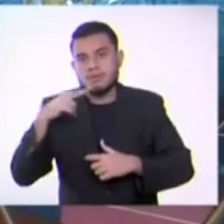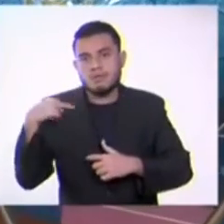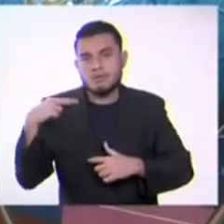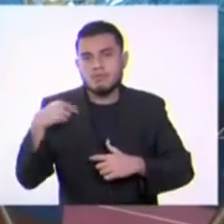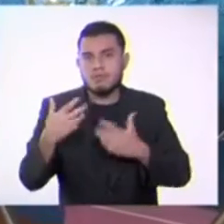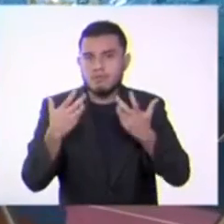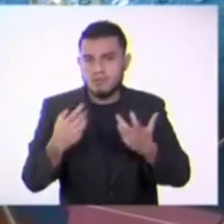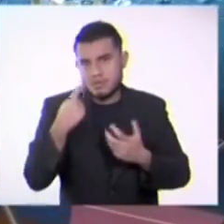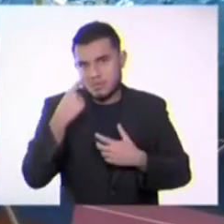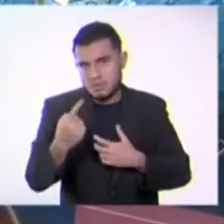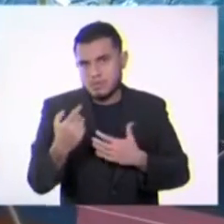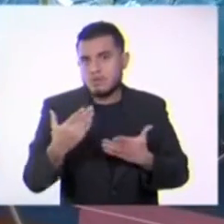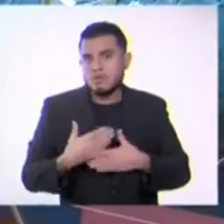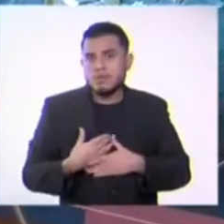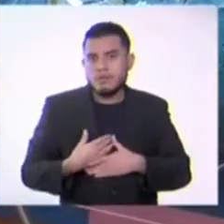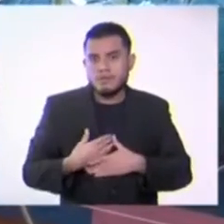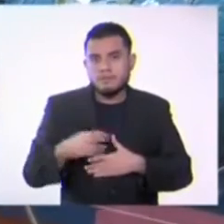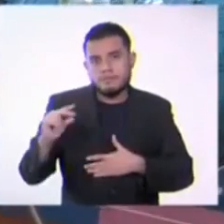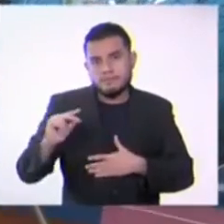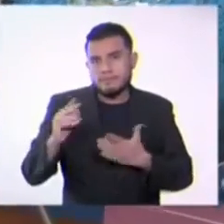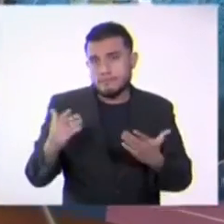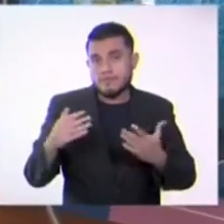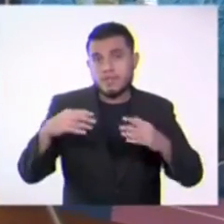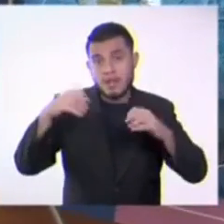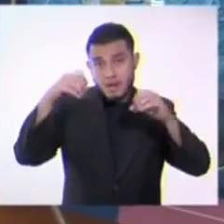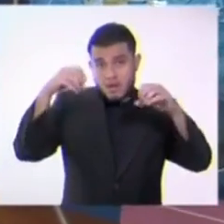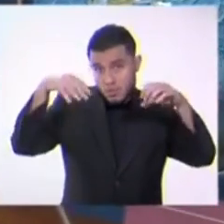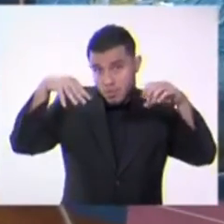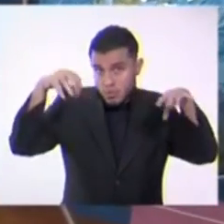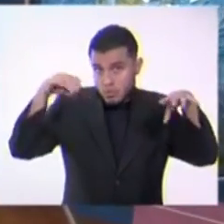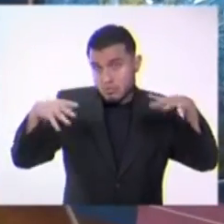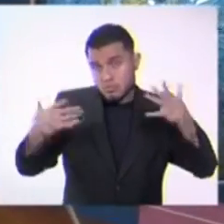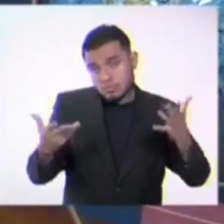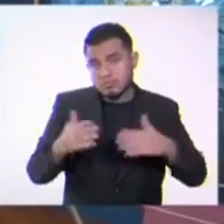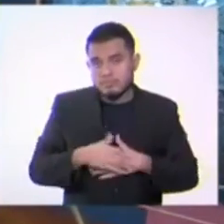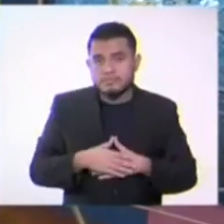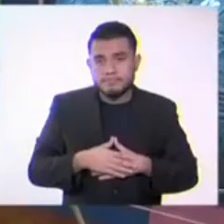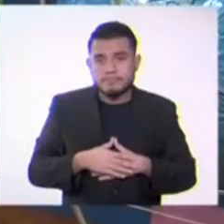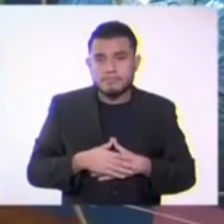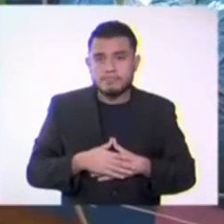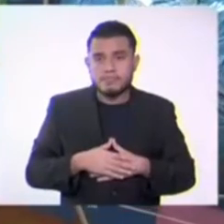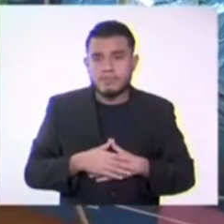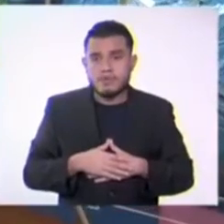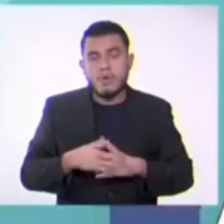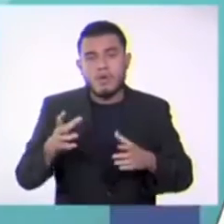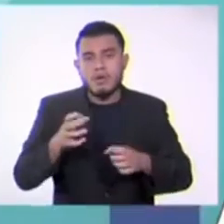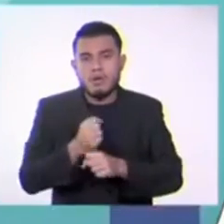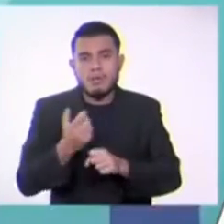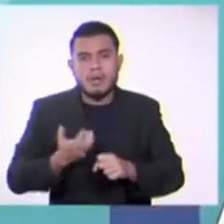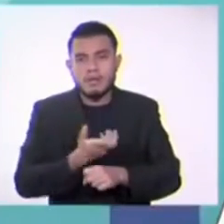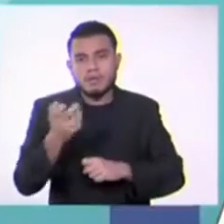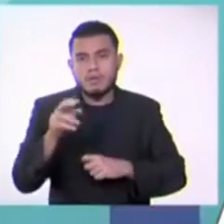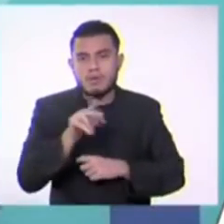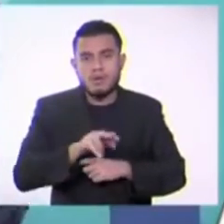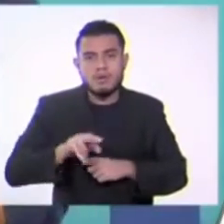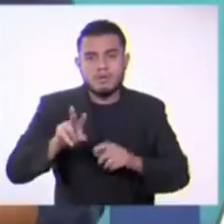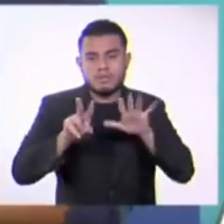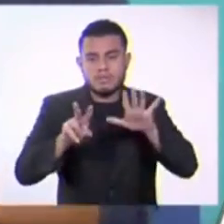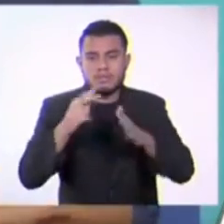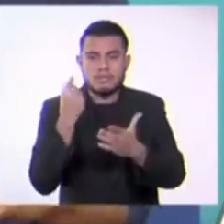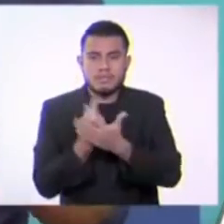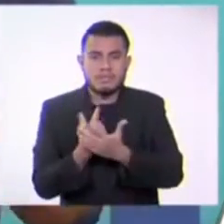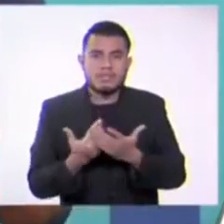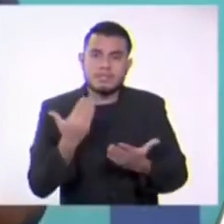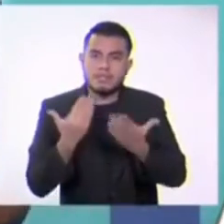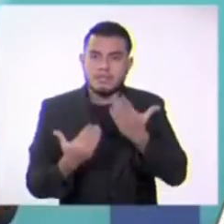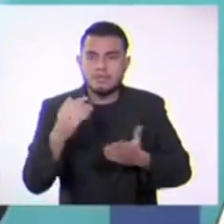viendo son beneficiarios de algunos de estos servicios que se brindan. Alba, una conclusión para todos los amigos de séptimo grado que